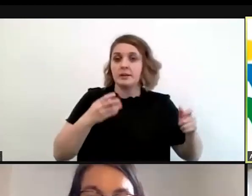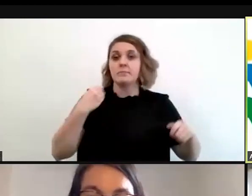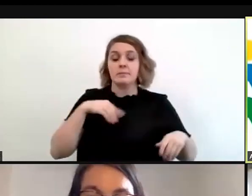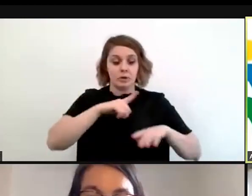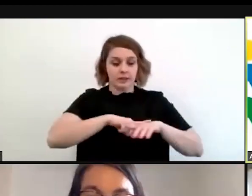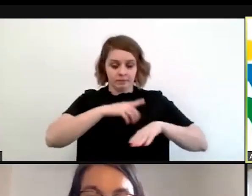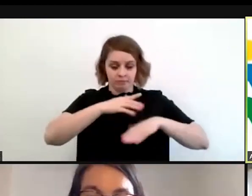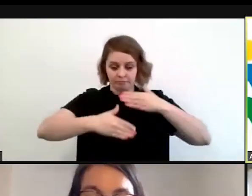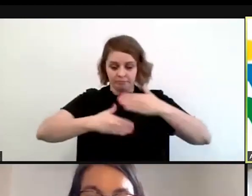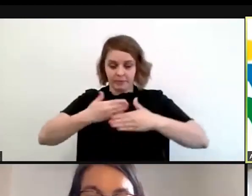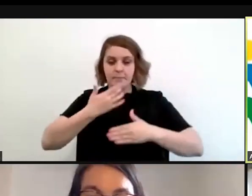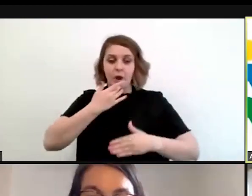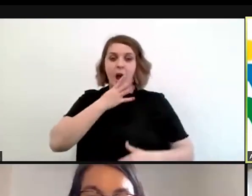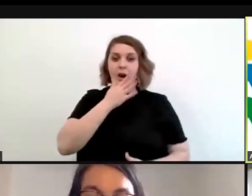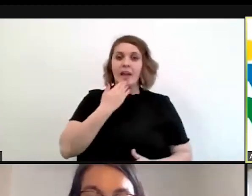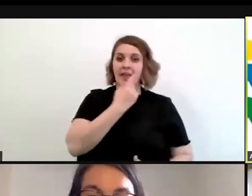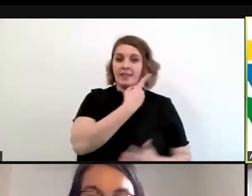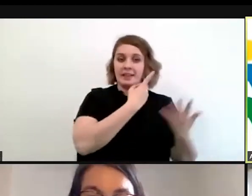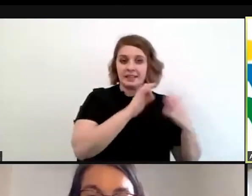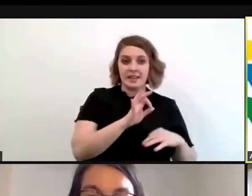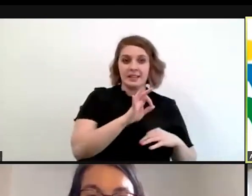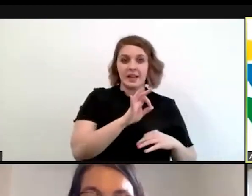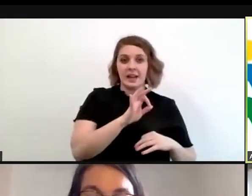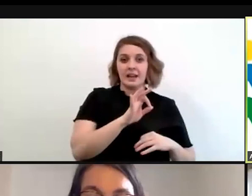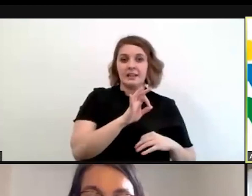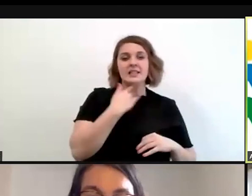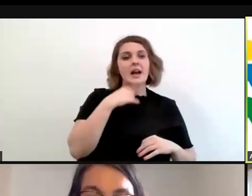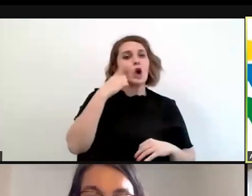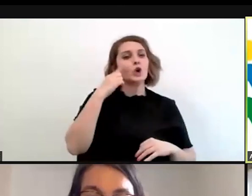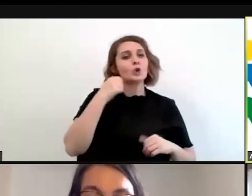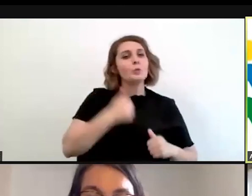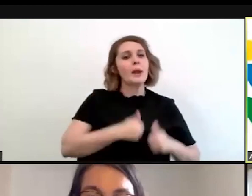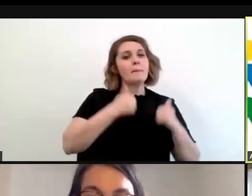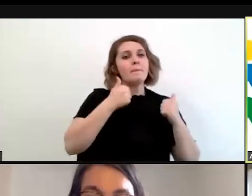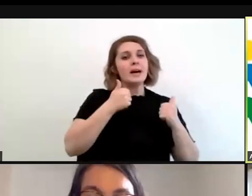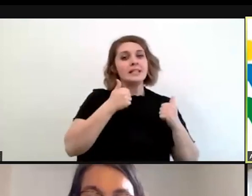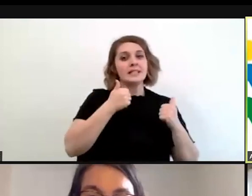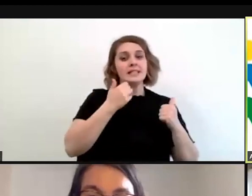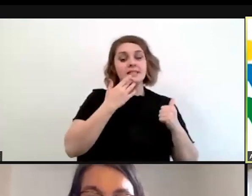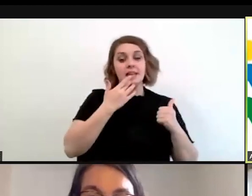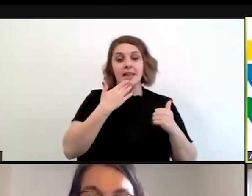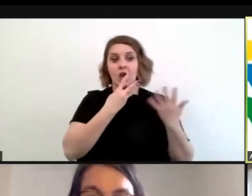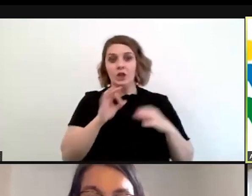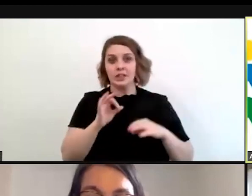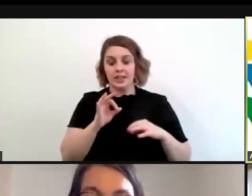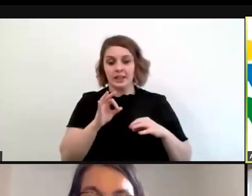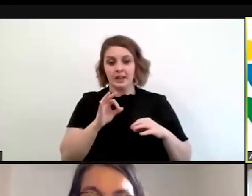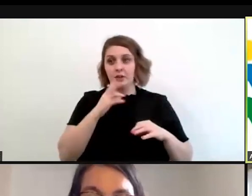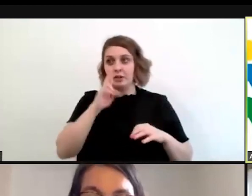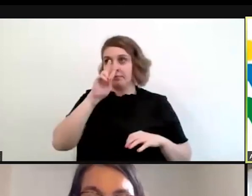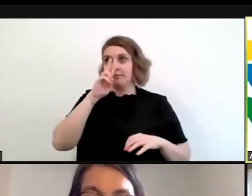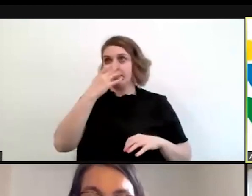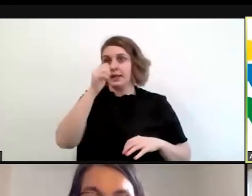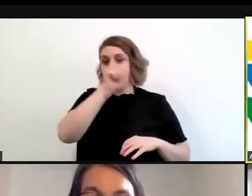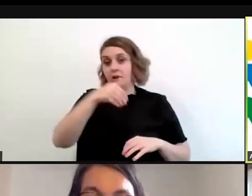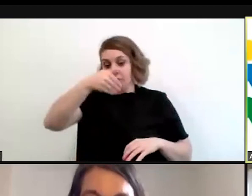que ahora tienen 60 están mucho más familiarizados que los que tienen 80, y dentro de 20 años serán ellos